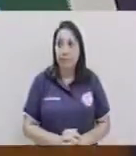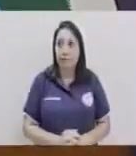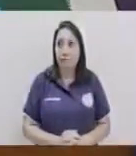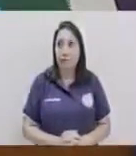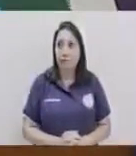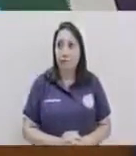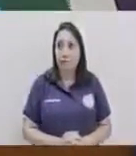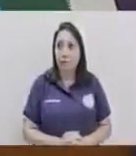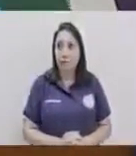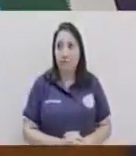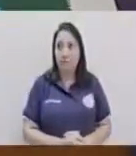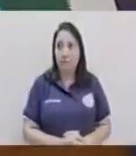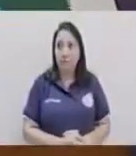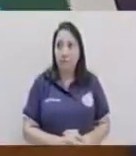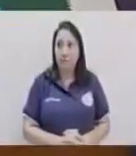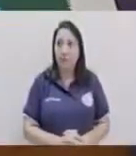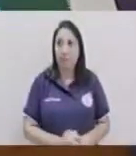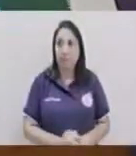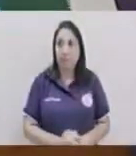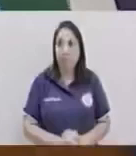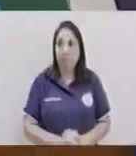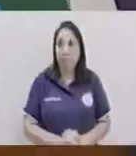una línea.